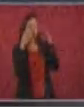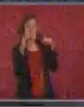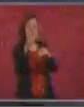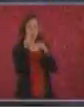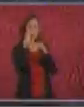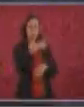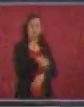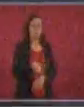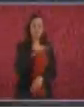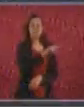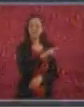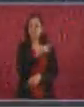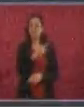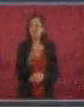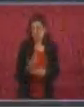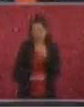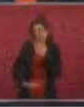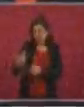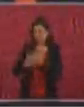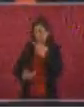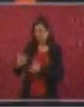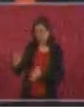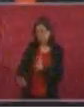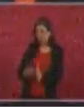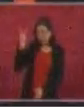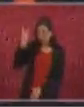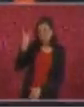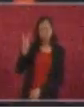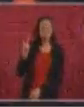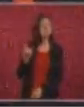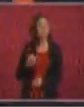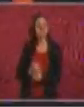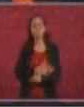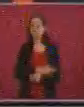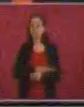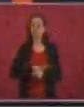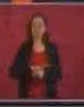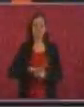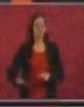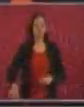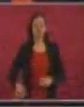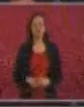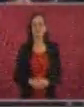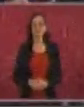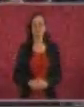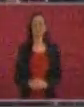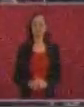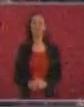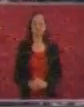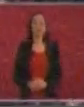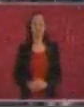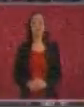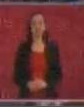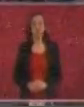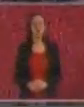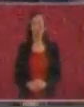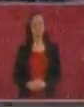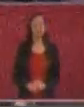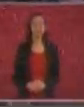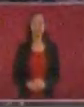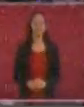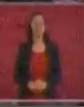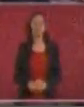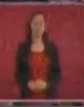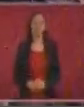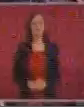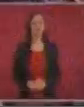experiencia electoral histórica en el que depende mucho de lo que hace y de lo que se deja hacer y se deja